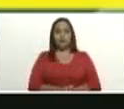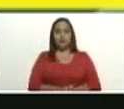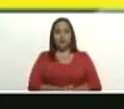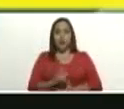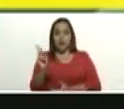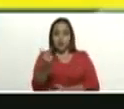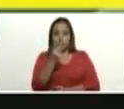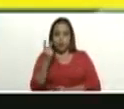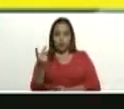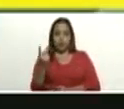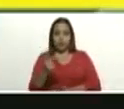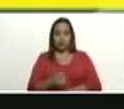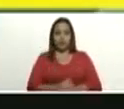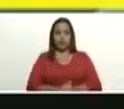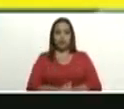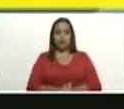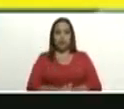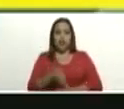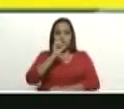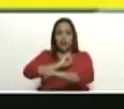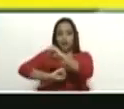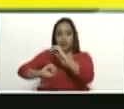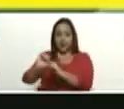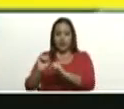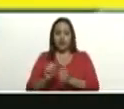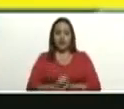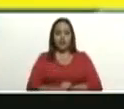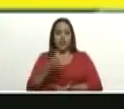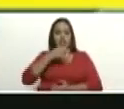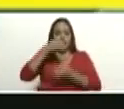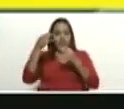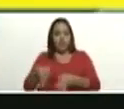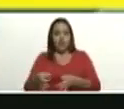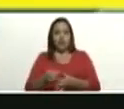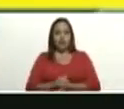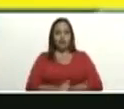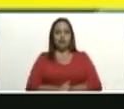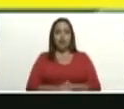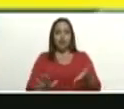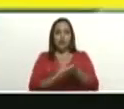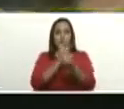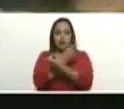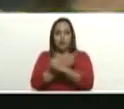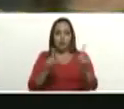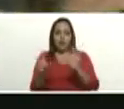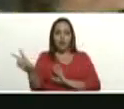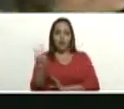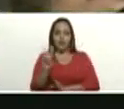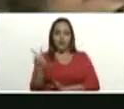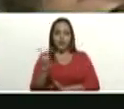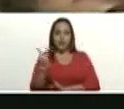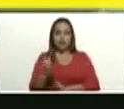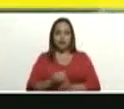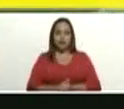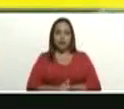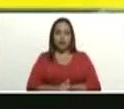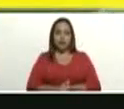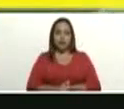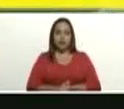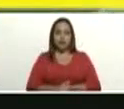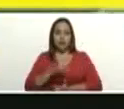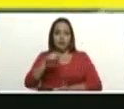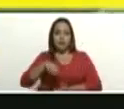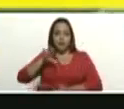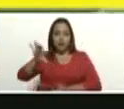Segundo lugar, defender la verdad de la democracia venezolana, de la república